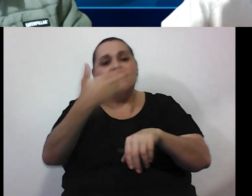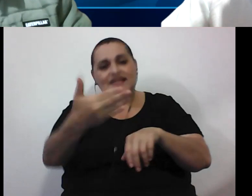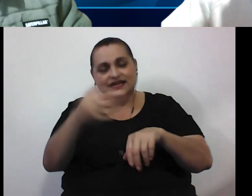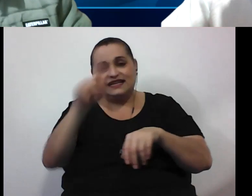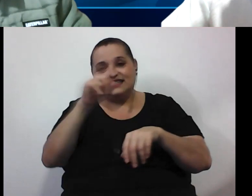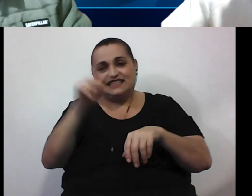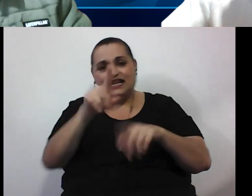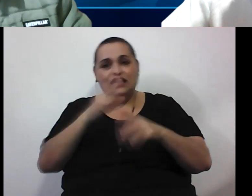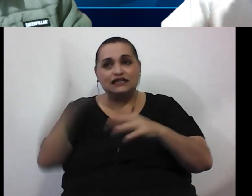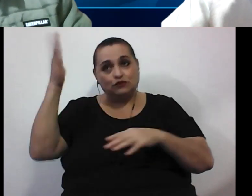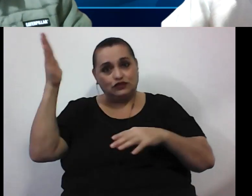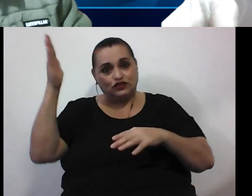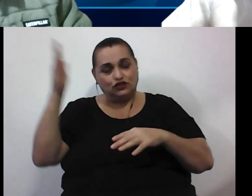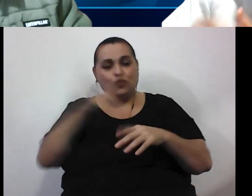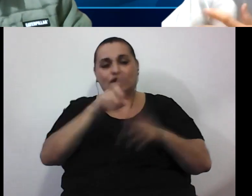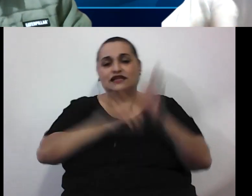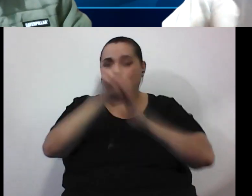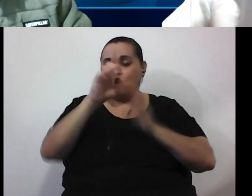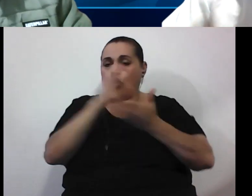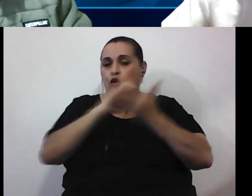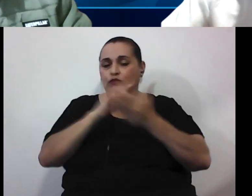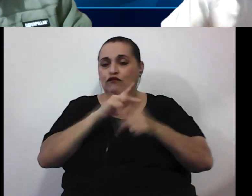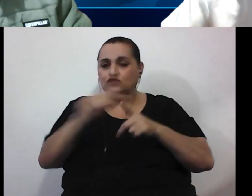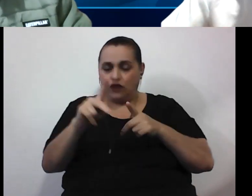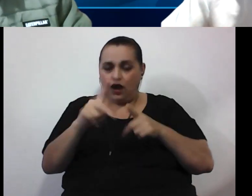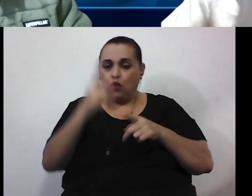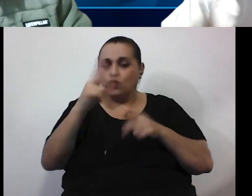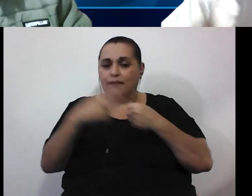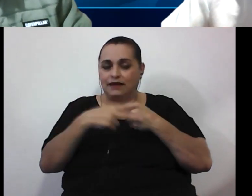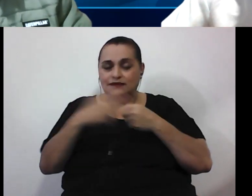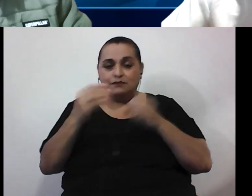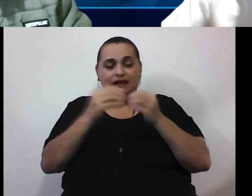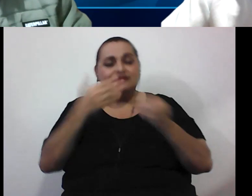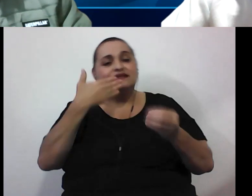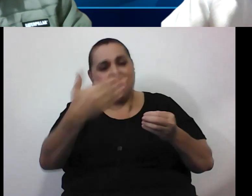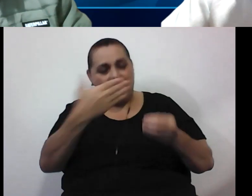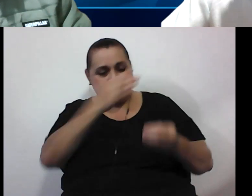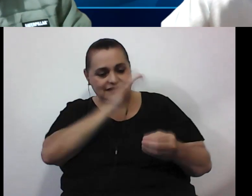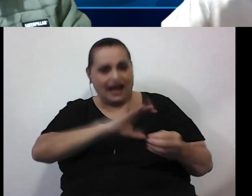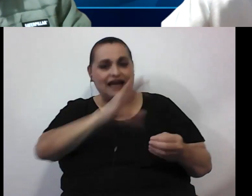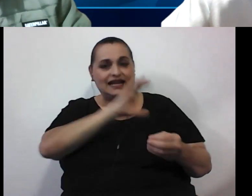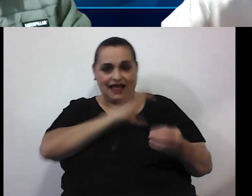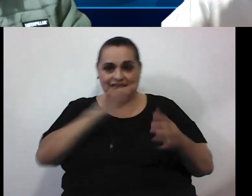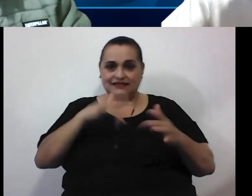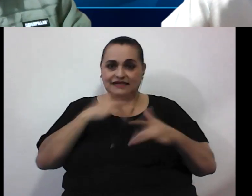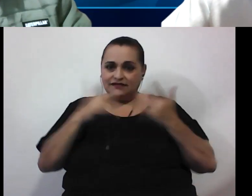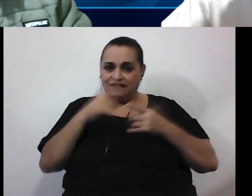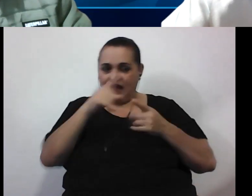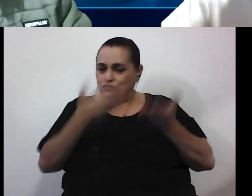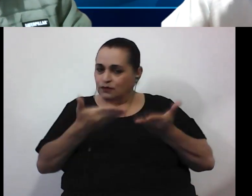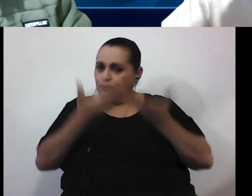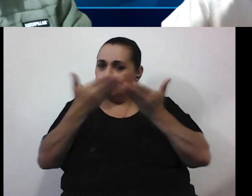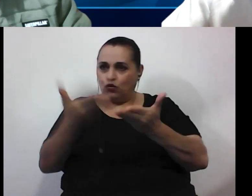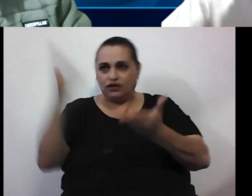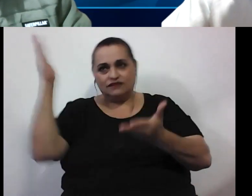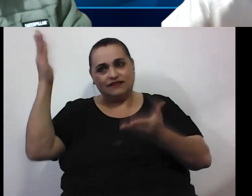que has desarrollado para el Colegio Profesional. Una vez más, gracias por la calidad y por la sensibilidad que le pones, que le inyectas